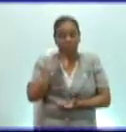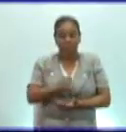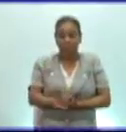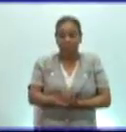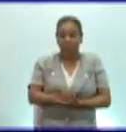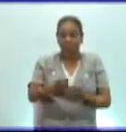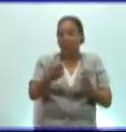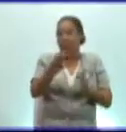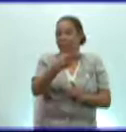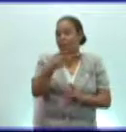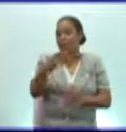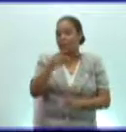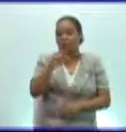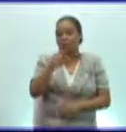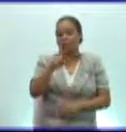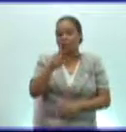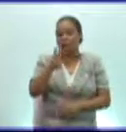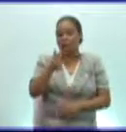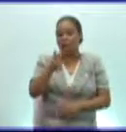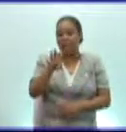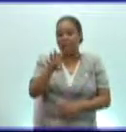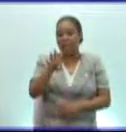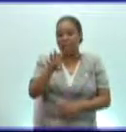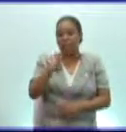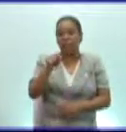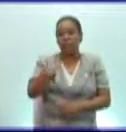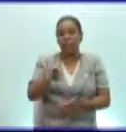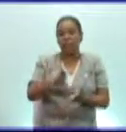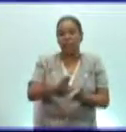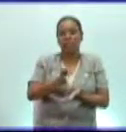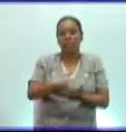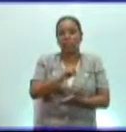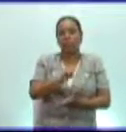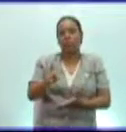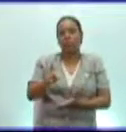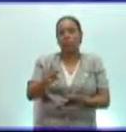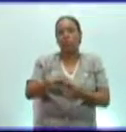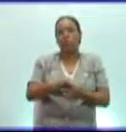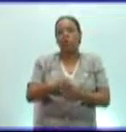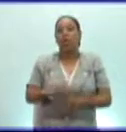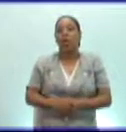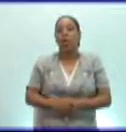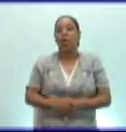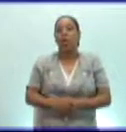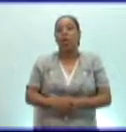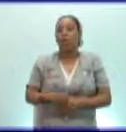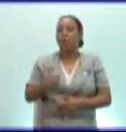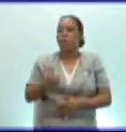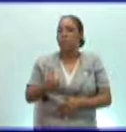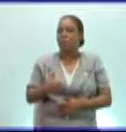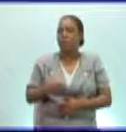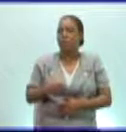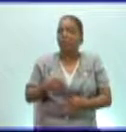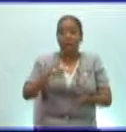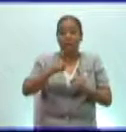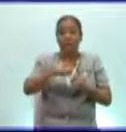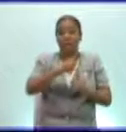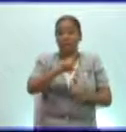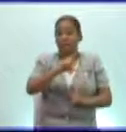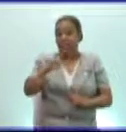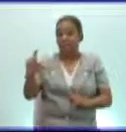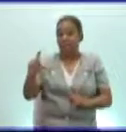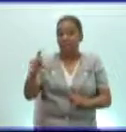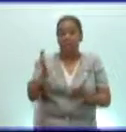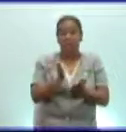14 de este libro de texto de 11º grado. Pues bien, el tema de la clase de hoy,